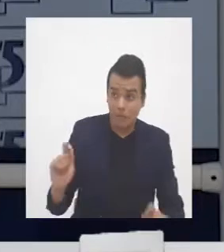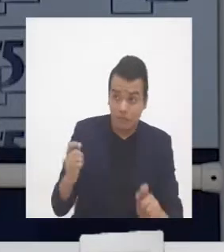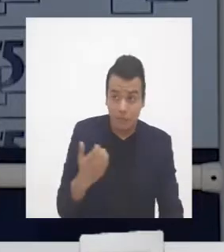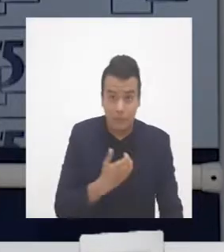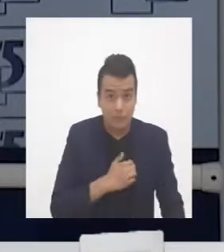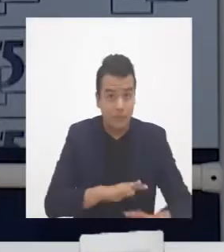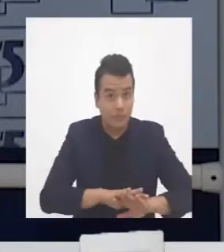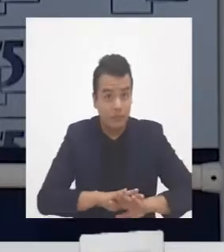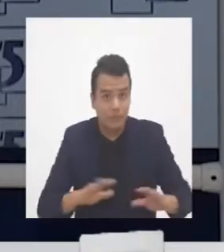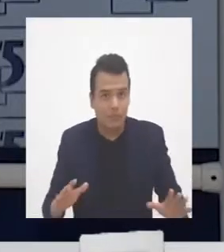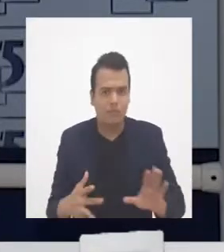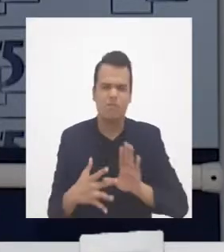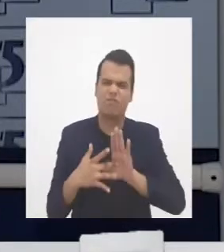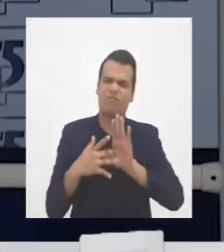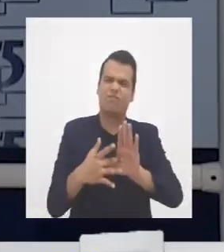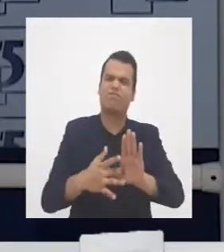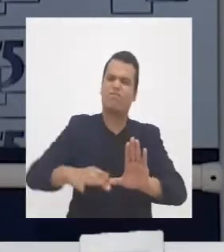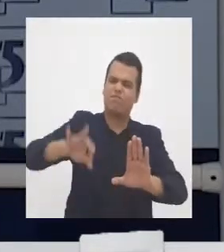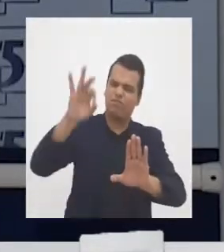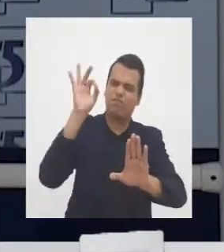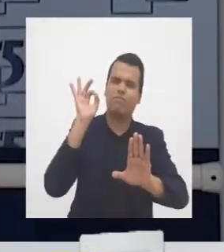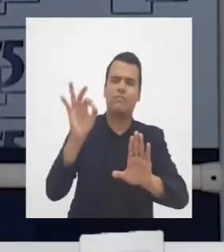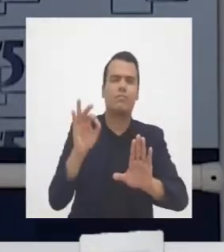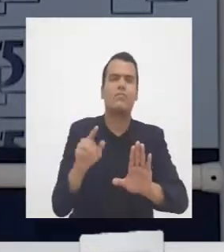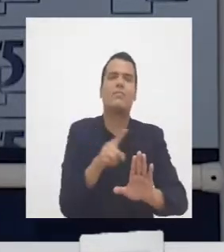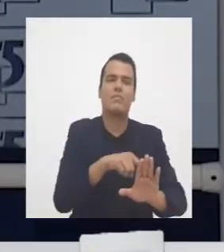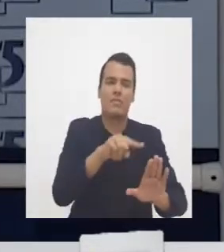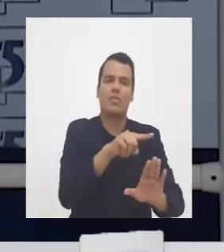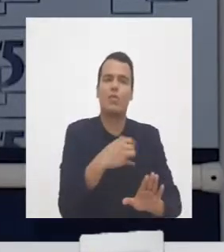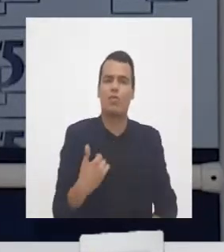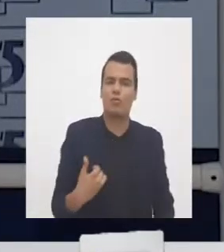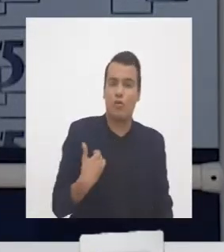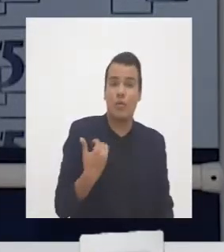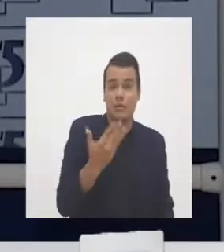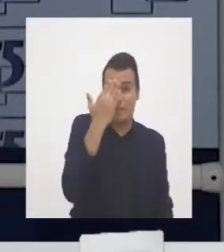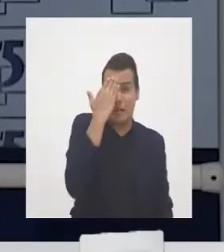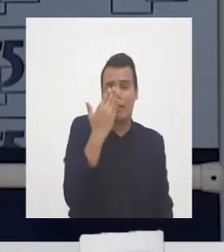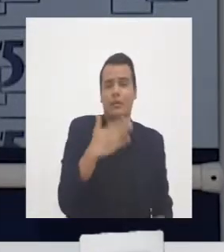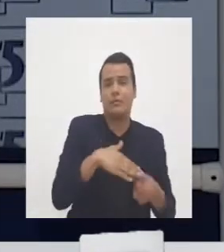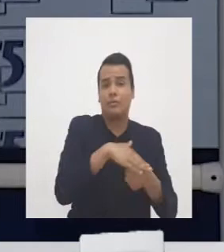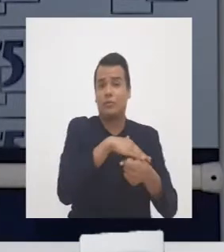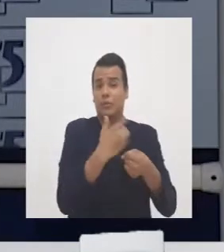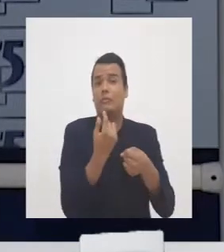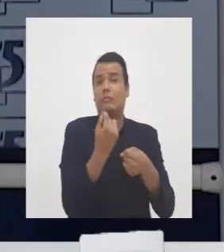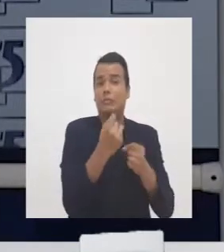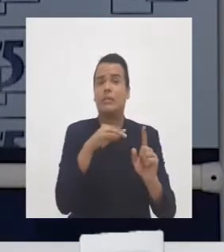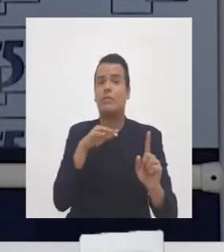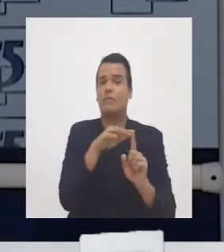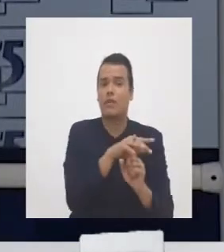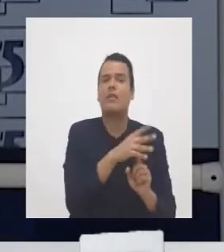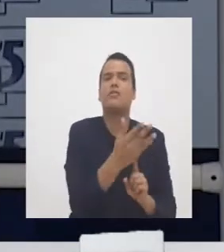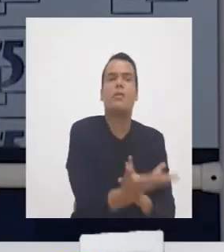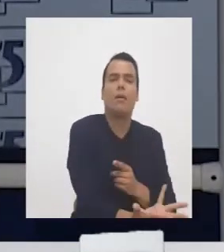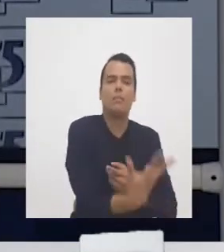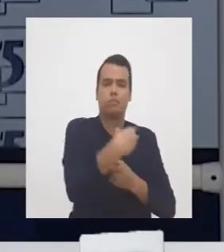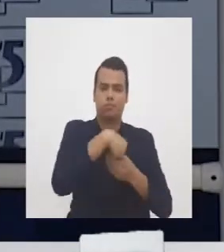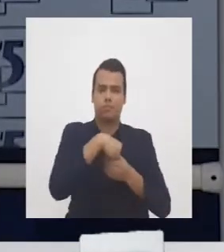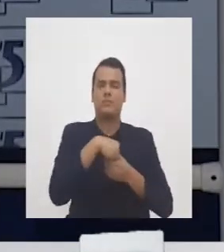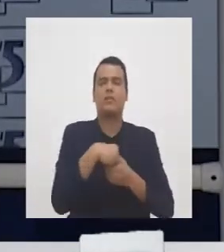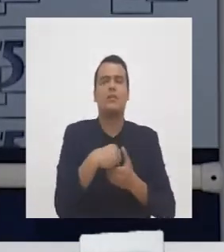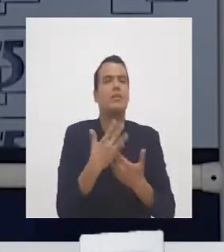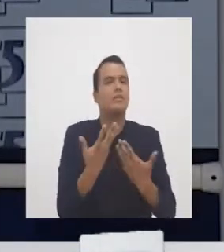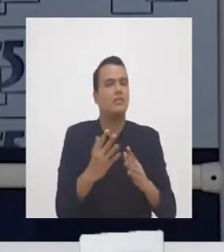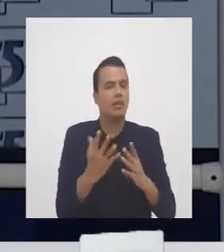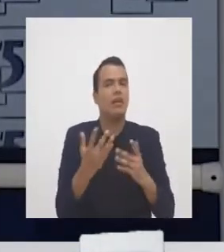En nuestra alcaldía vamos a hacer un trabajo ejemplar para integrar a los jóvenes de alto riesgo social y